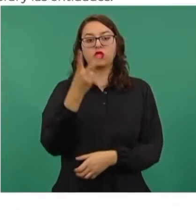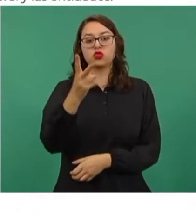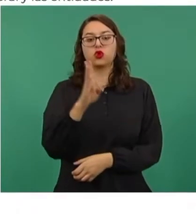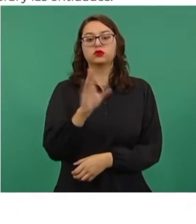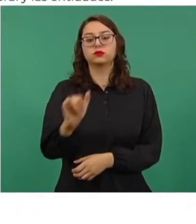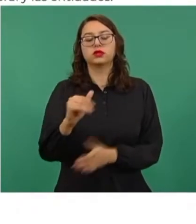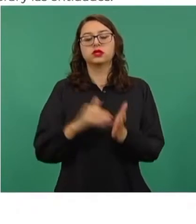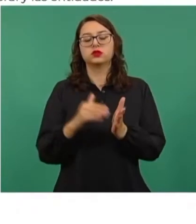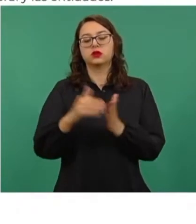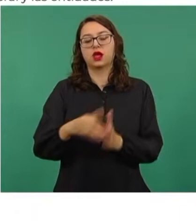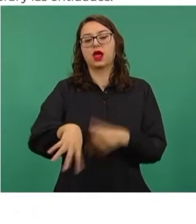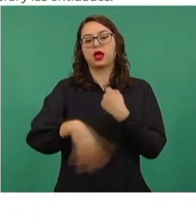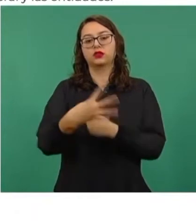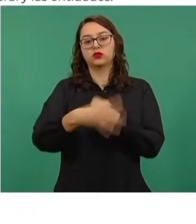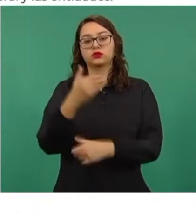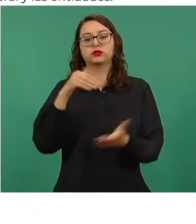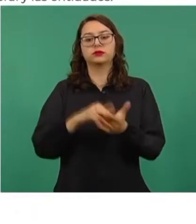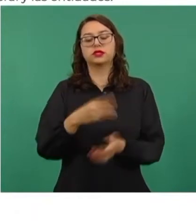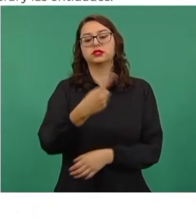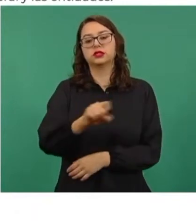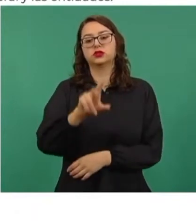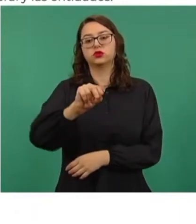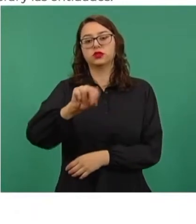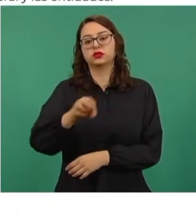estados ascendió a